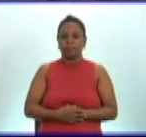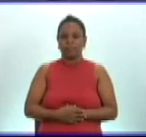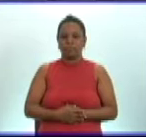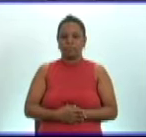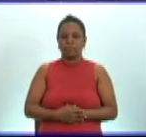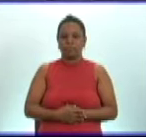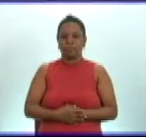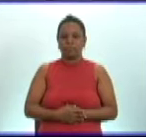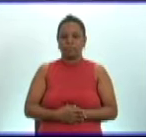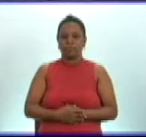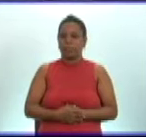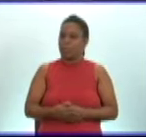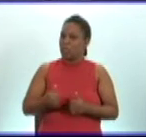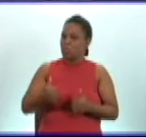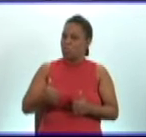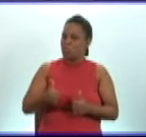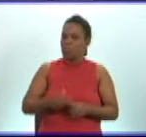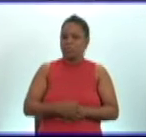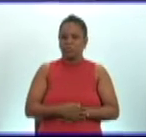Muy bien.